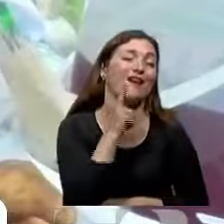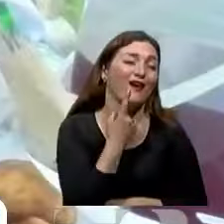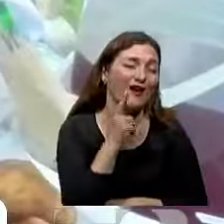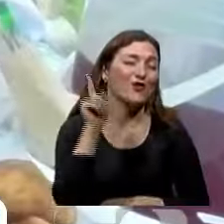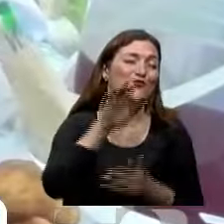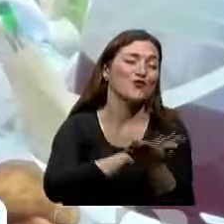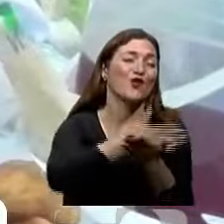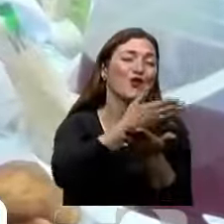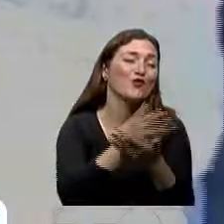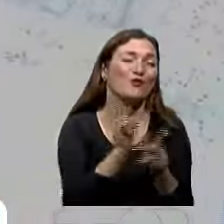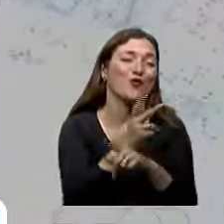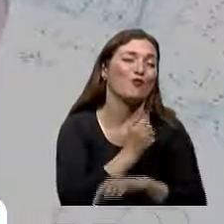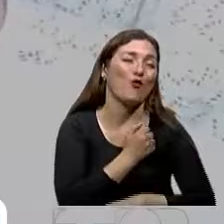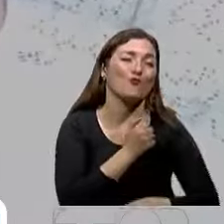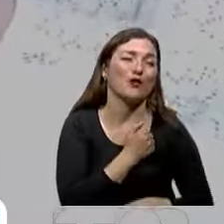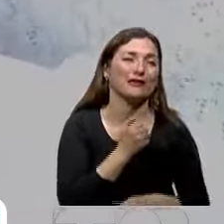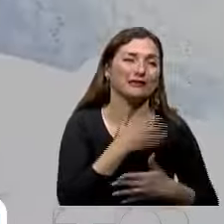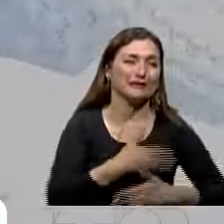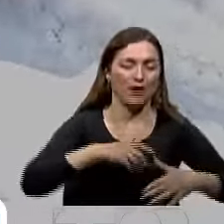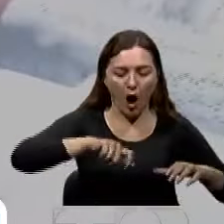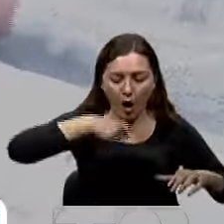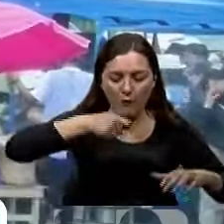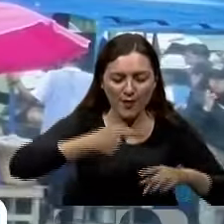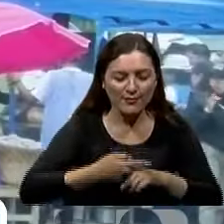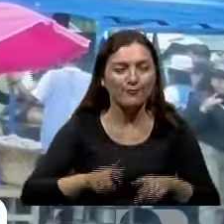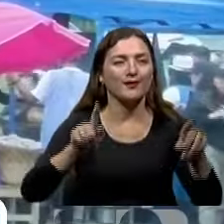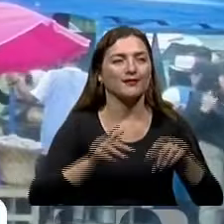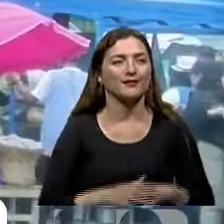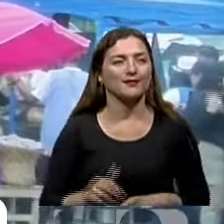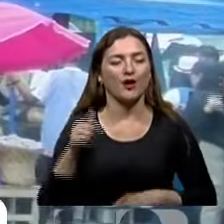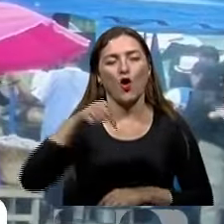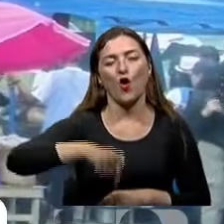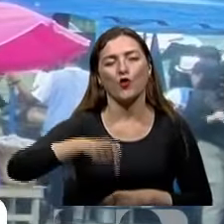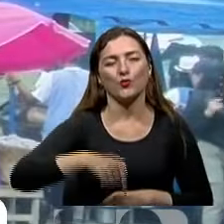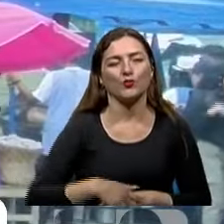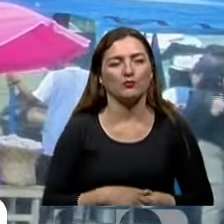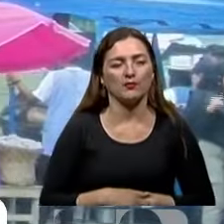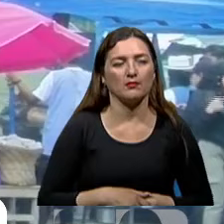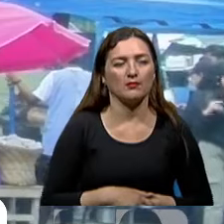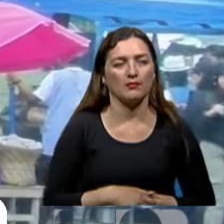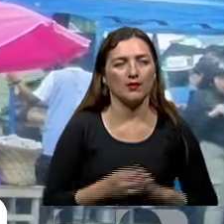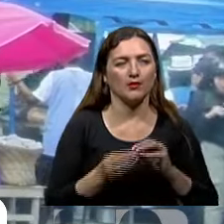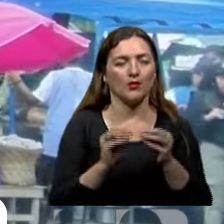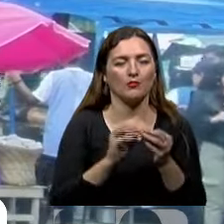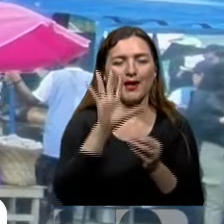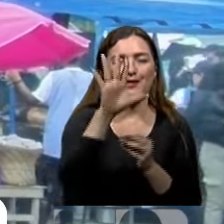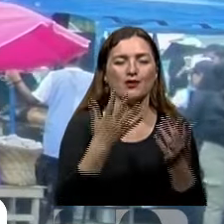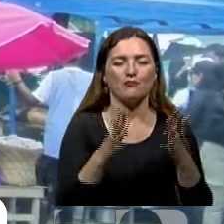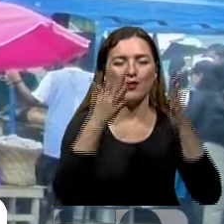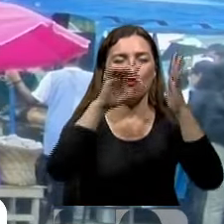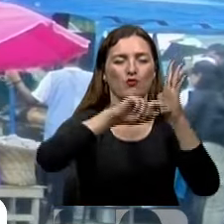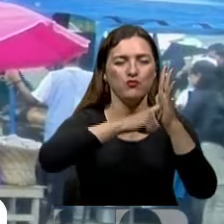de los productores del lugar. Además, disfrutar de otras delicias. El día de hoy estamos llevando el quinto Festival del Cuy,